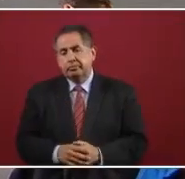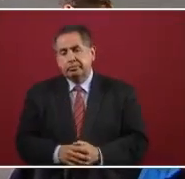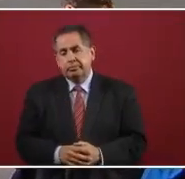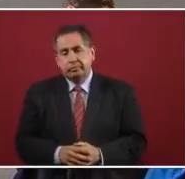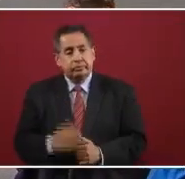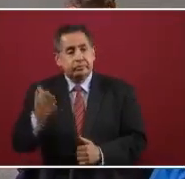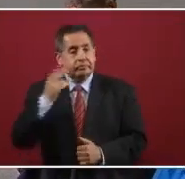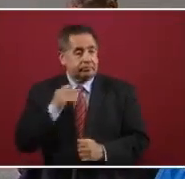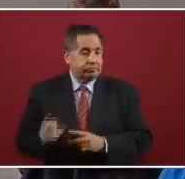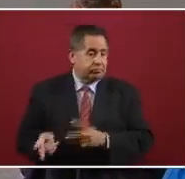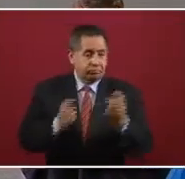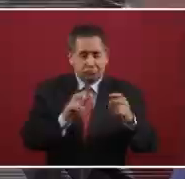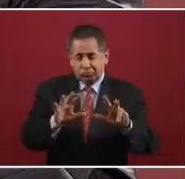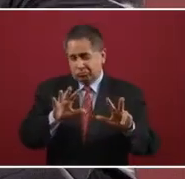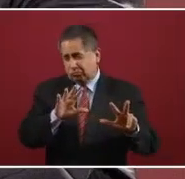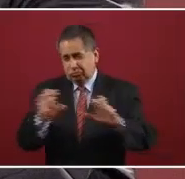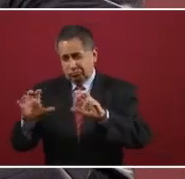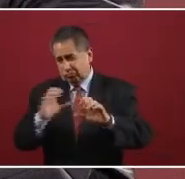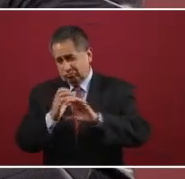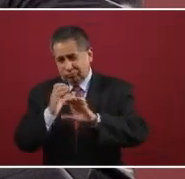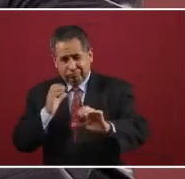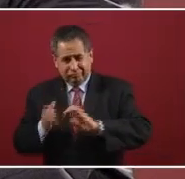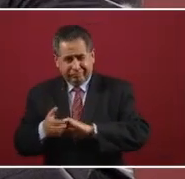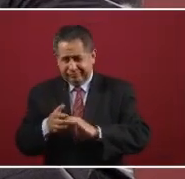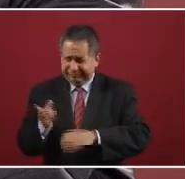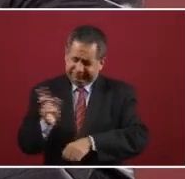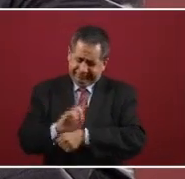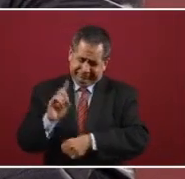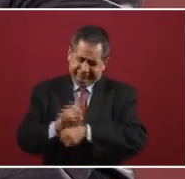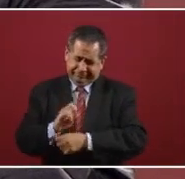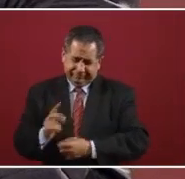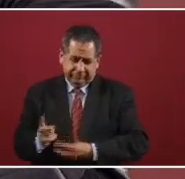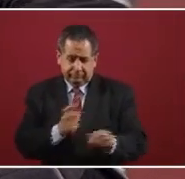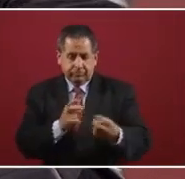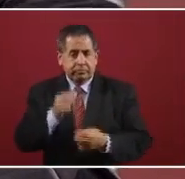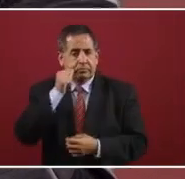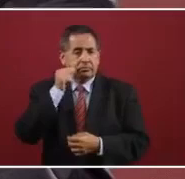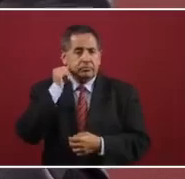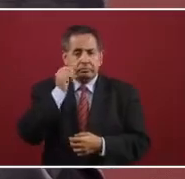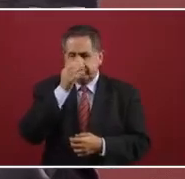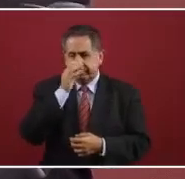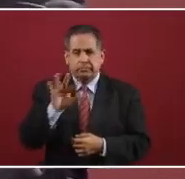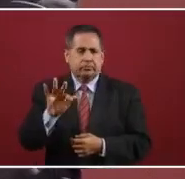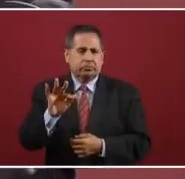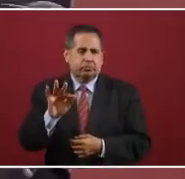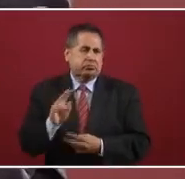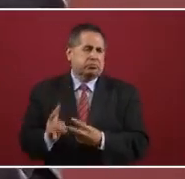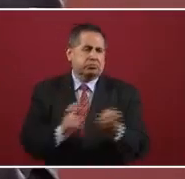se robaban 800 diarios, y ayer fueron 40, pues pero